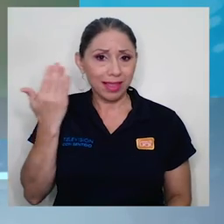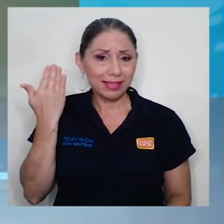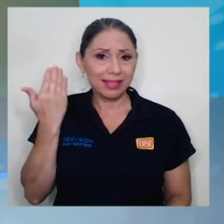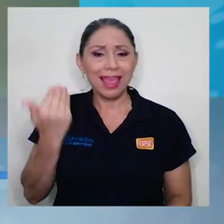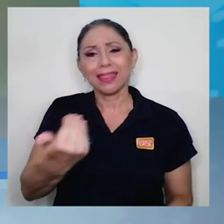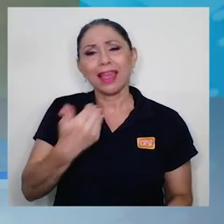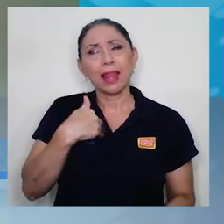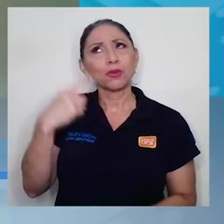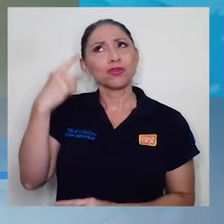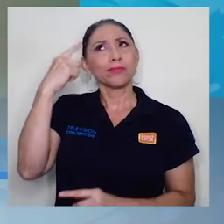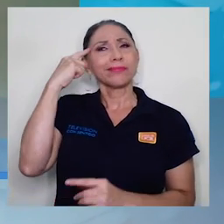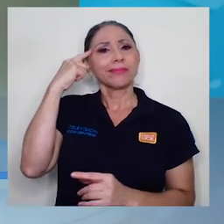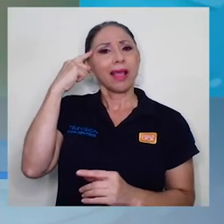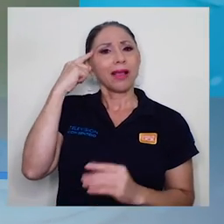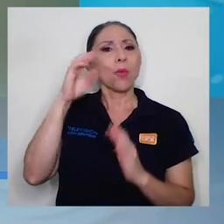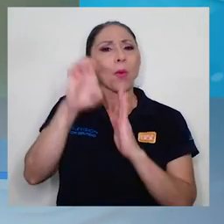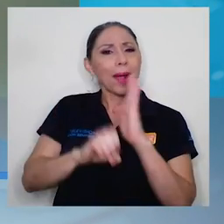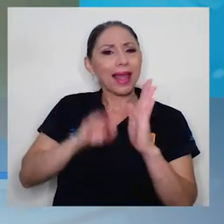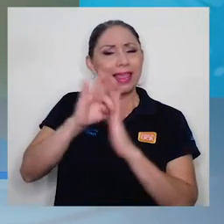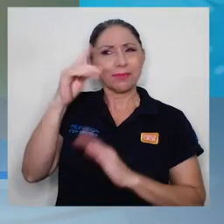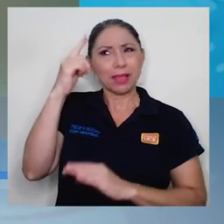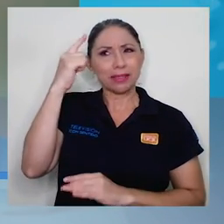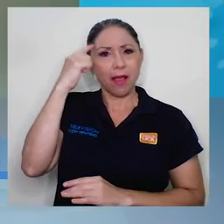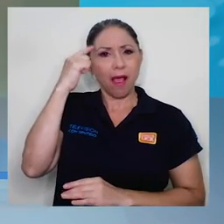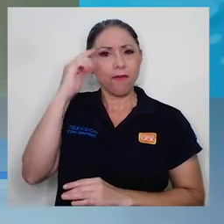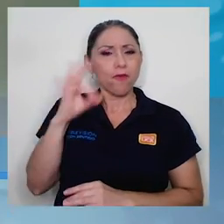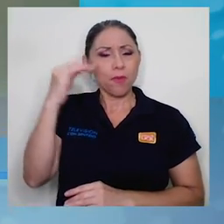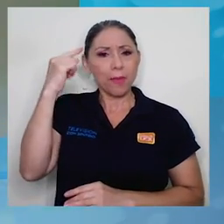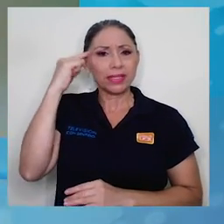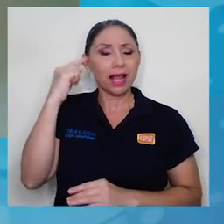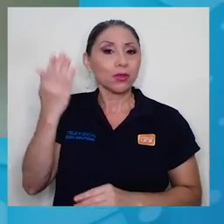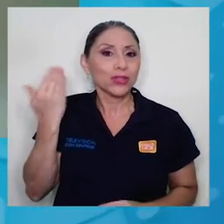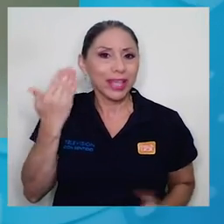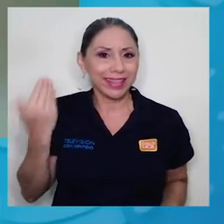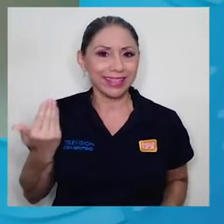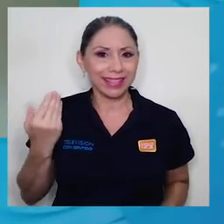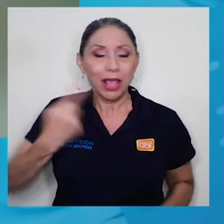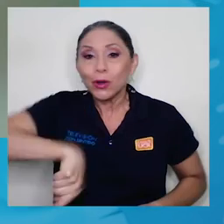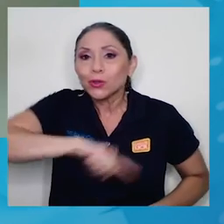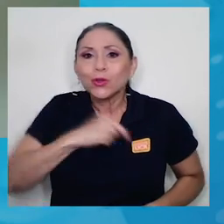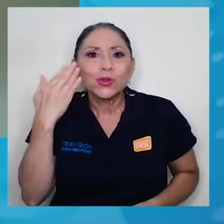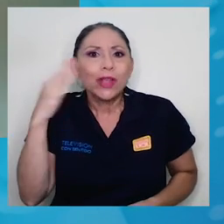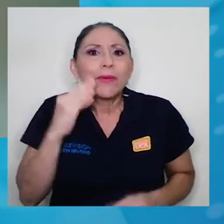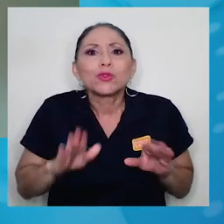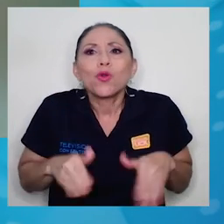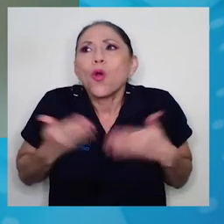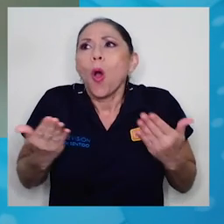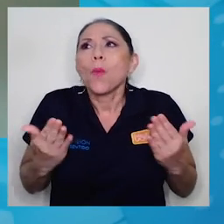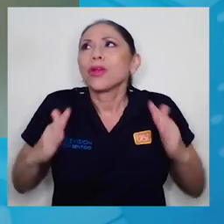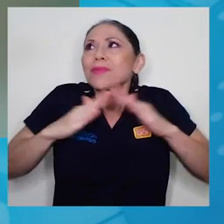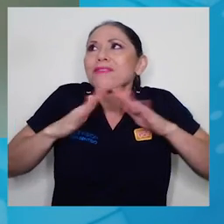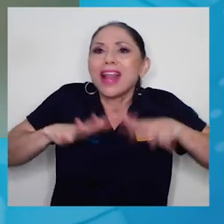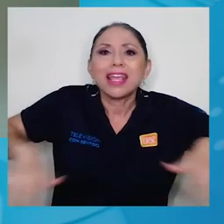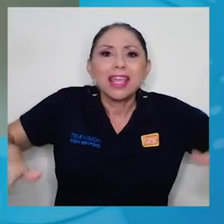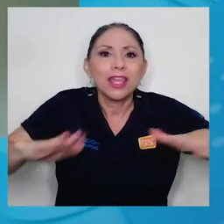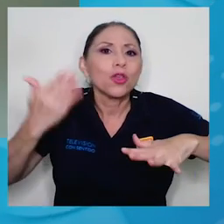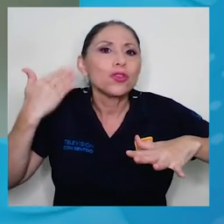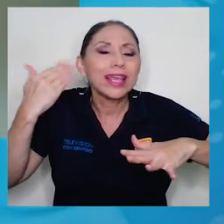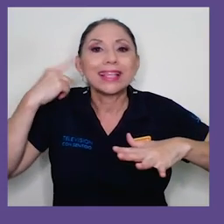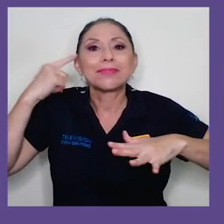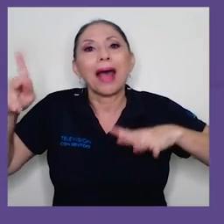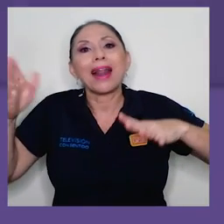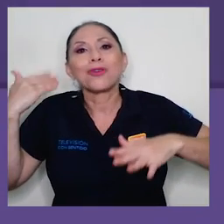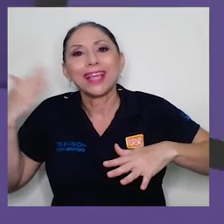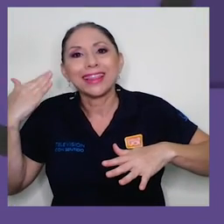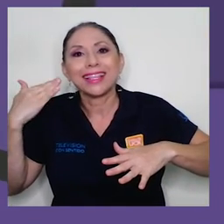paradigmas de oyentes, no sabemos qué es vivir en un mundo de oyentes para oyentes como una persona sorda.